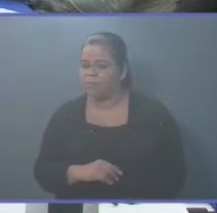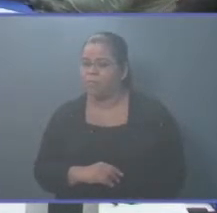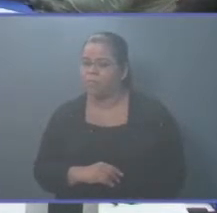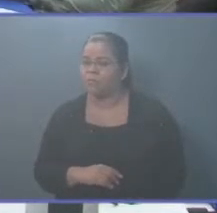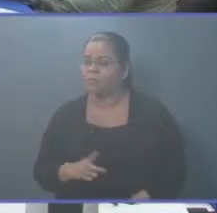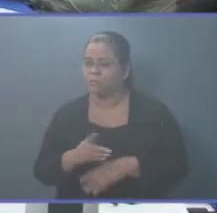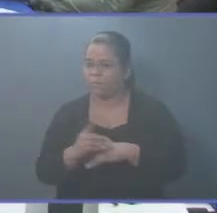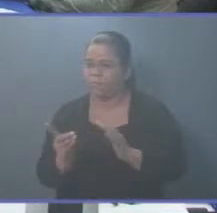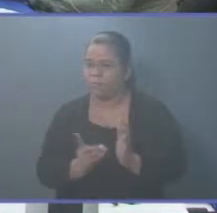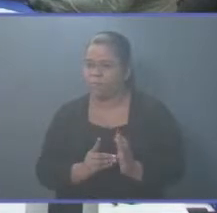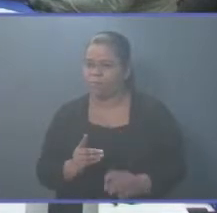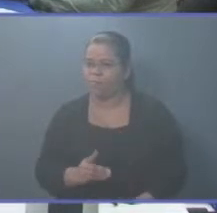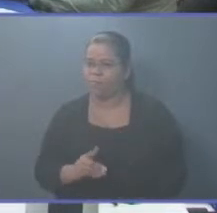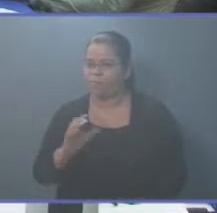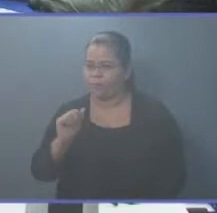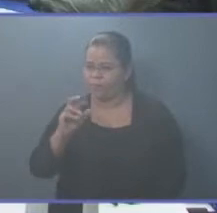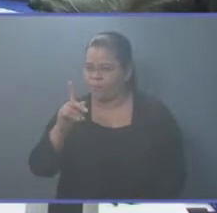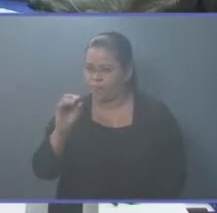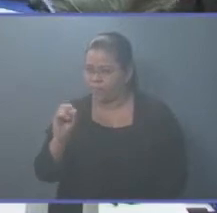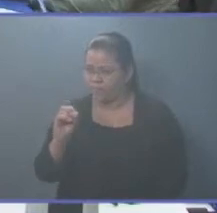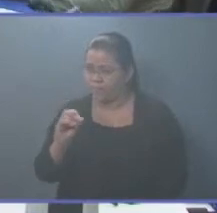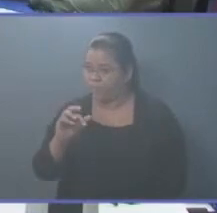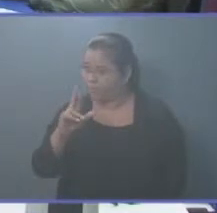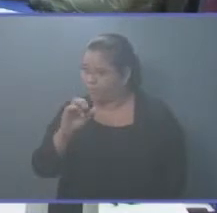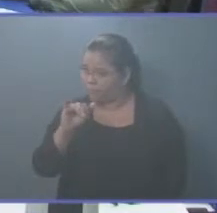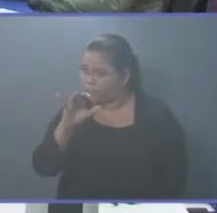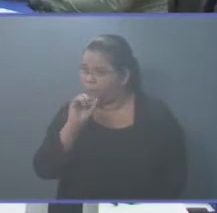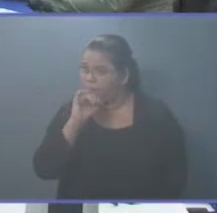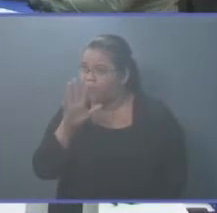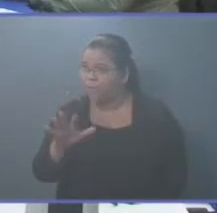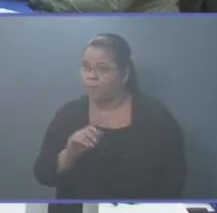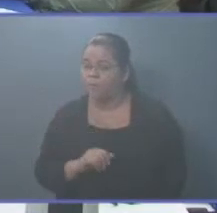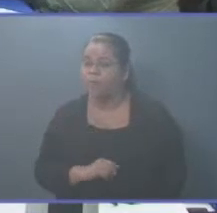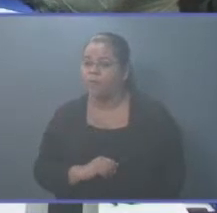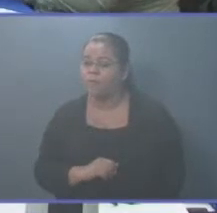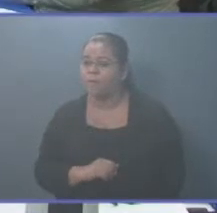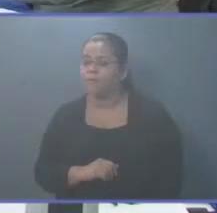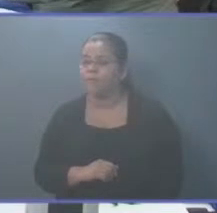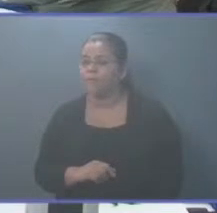Diputado Carlos Ruiz. Gracias, señor presidente. Un saludo,